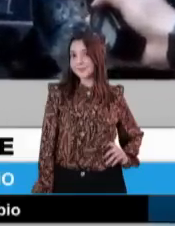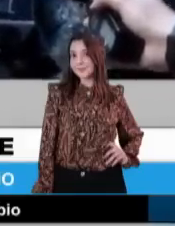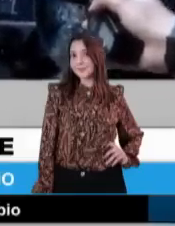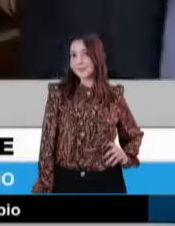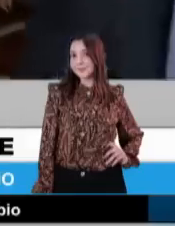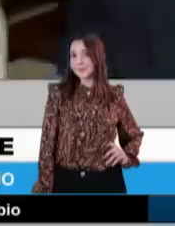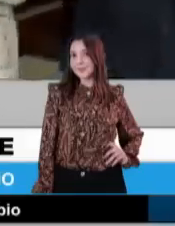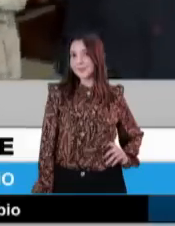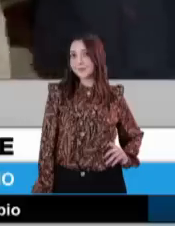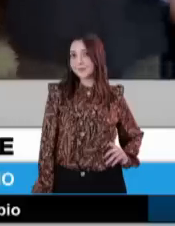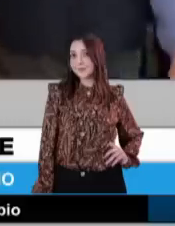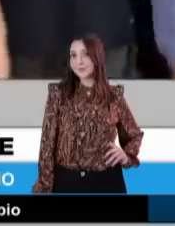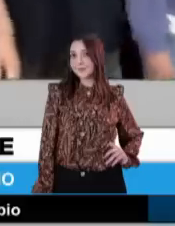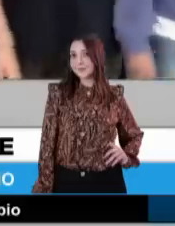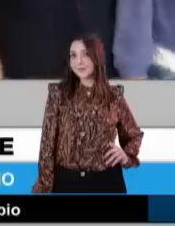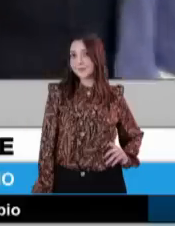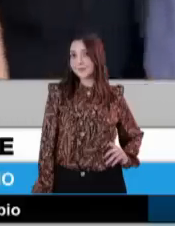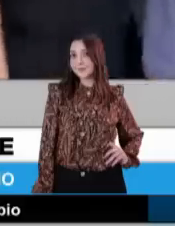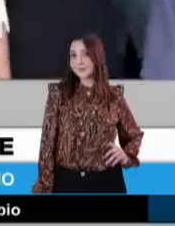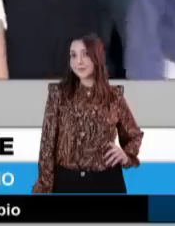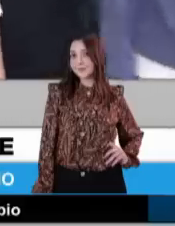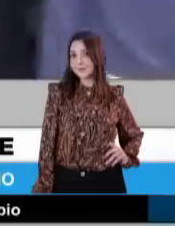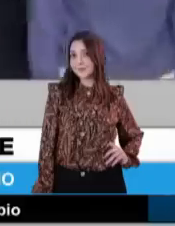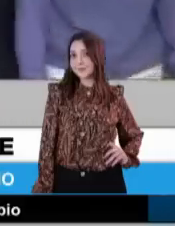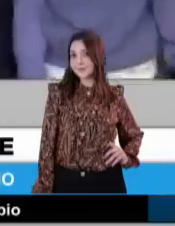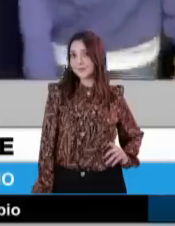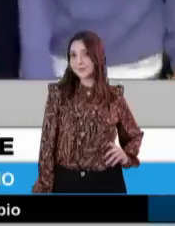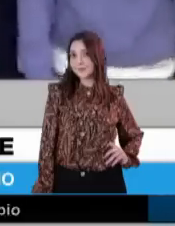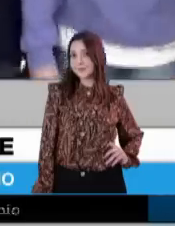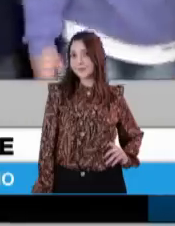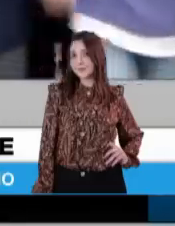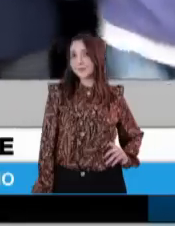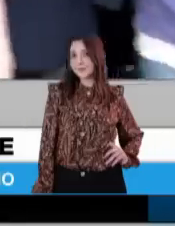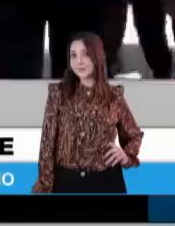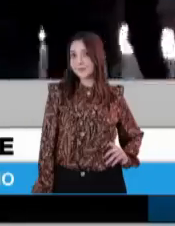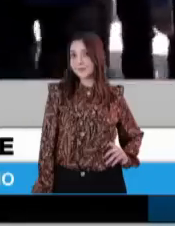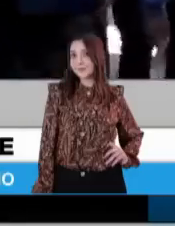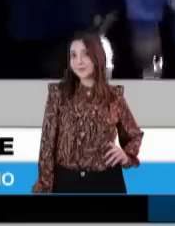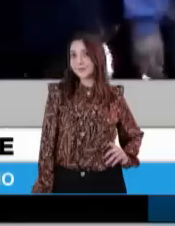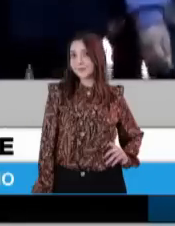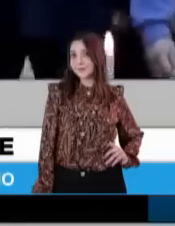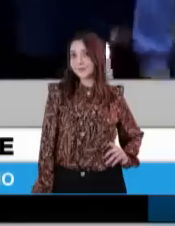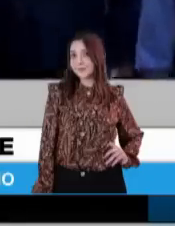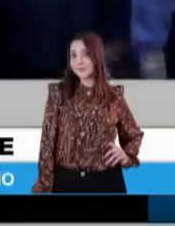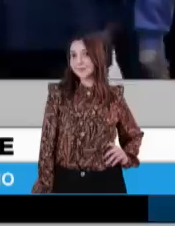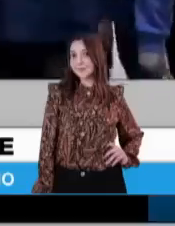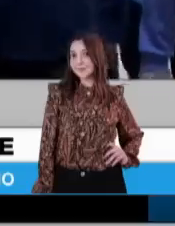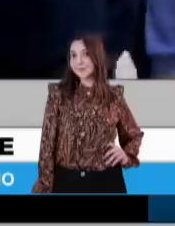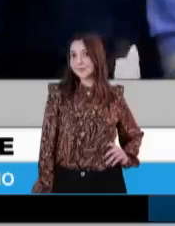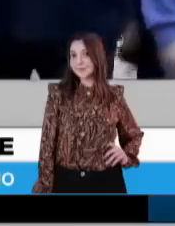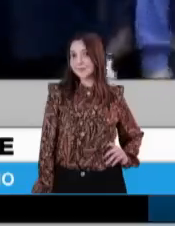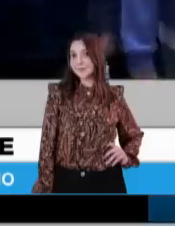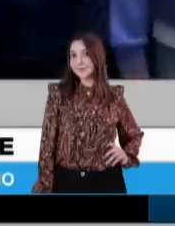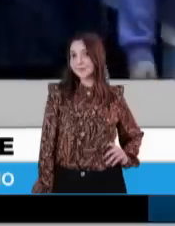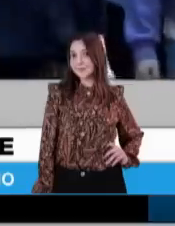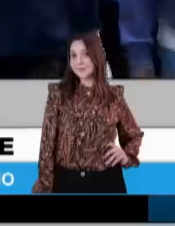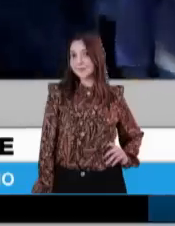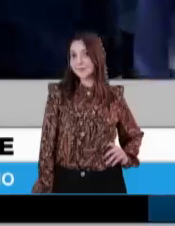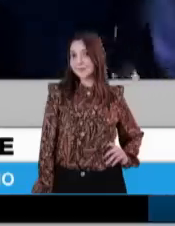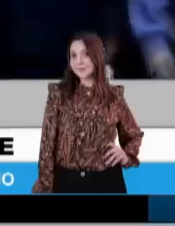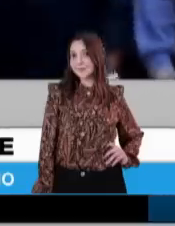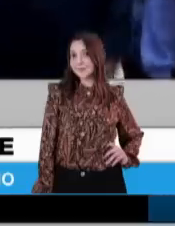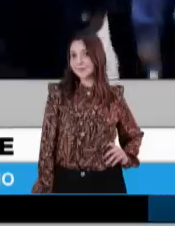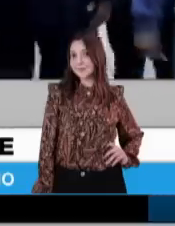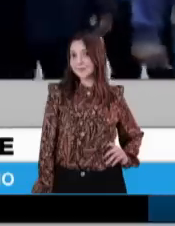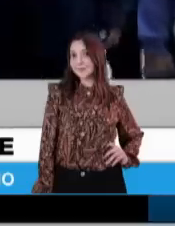Ignacio Latorre. El parlamentario comunista Daniel Núñez esperaba que el expresidente sea coherente en su trayectoria política.